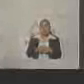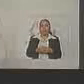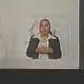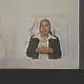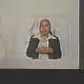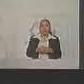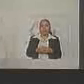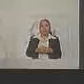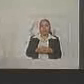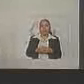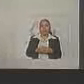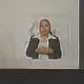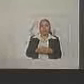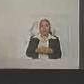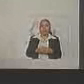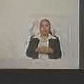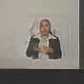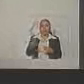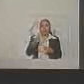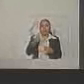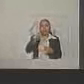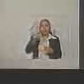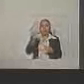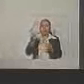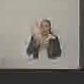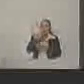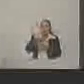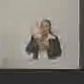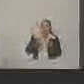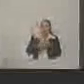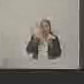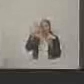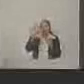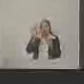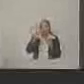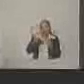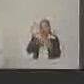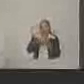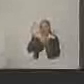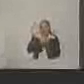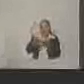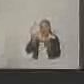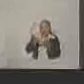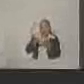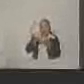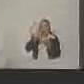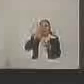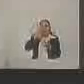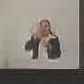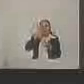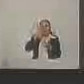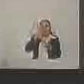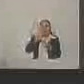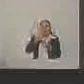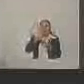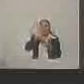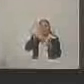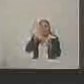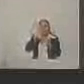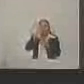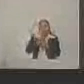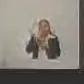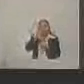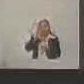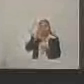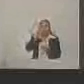muy interesante el poder generar tres comités principalmente, el de transparencia, el de ética y moral. Pareciera